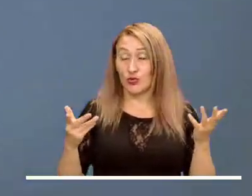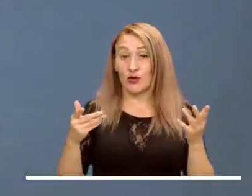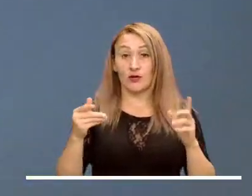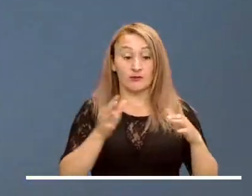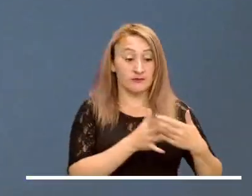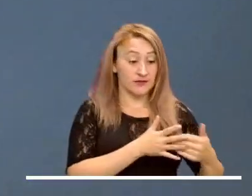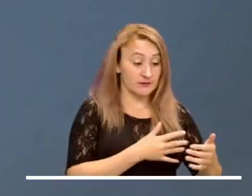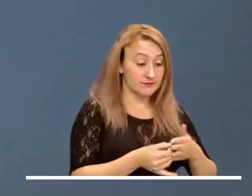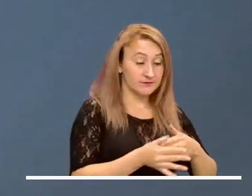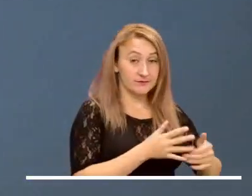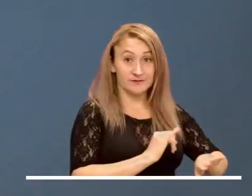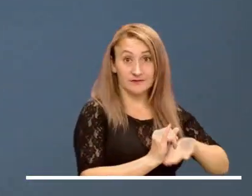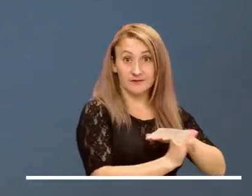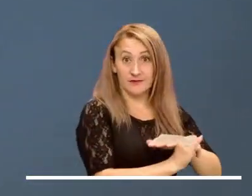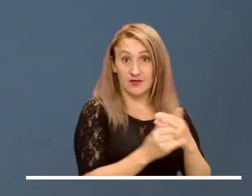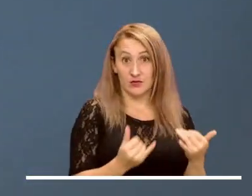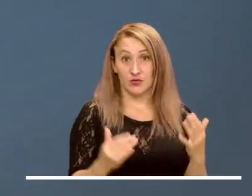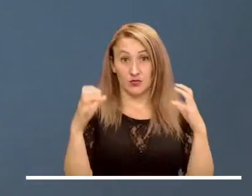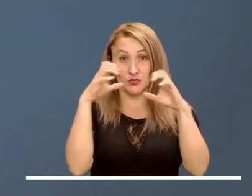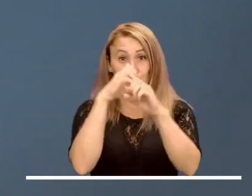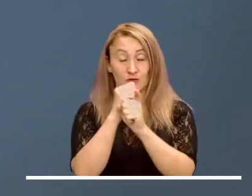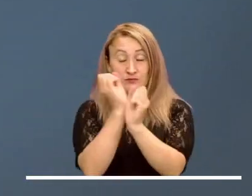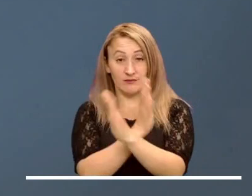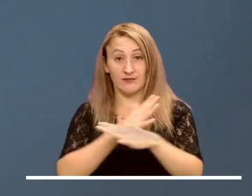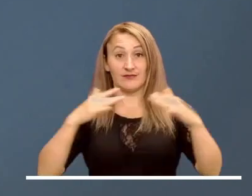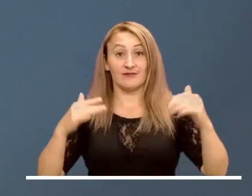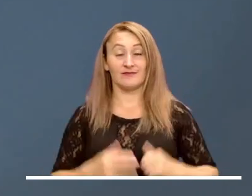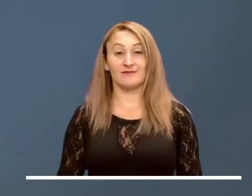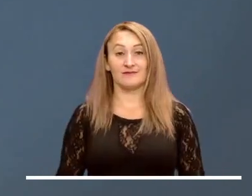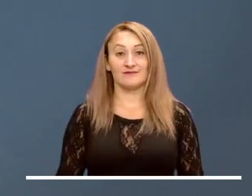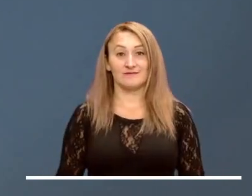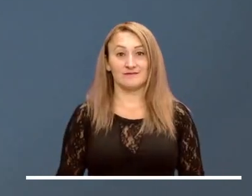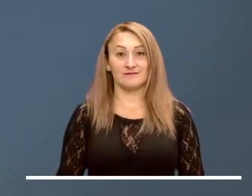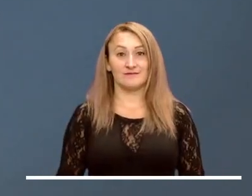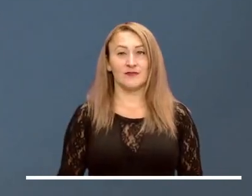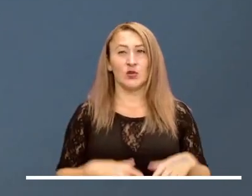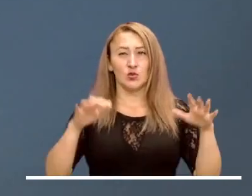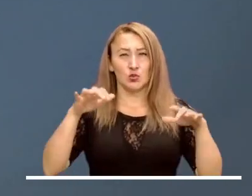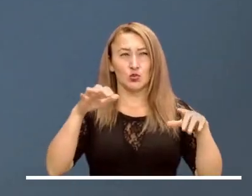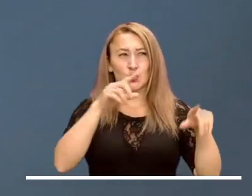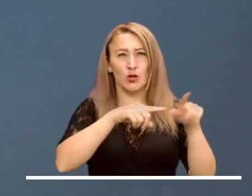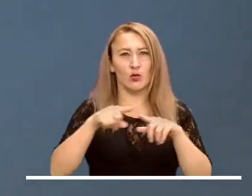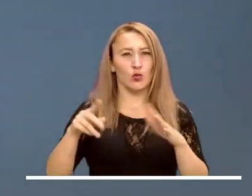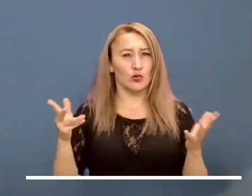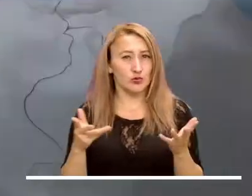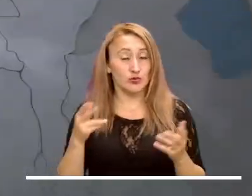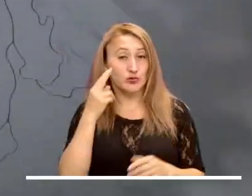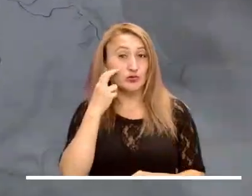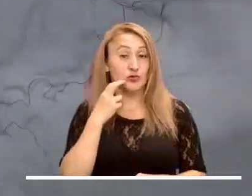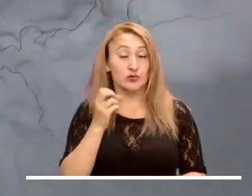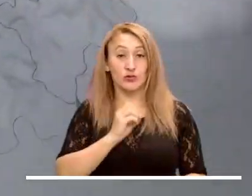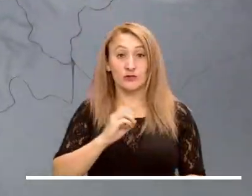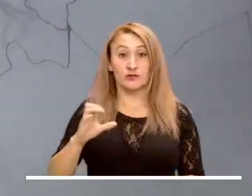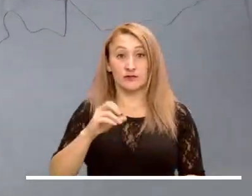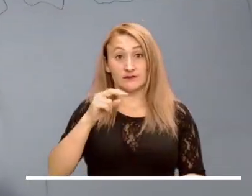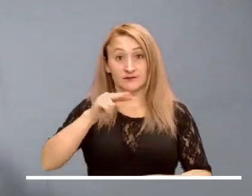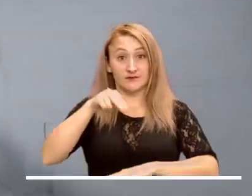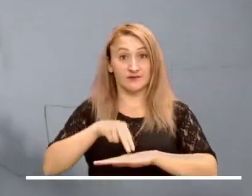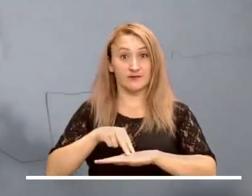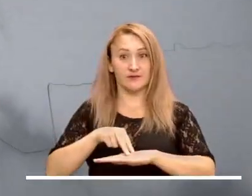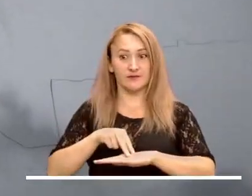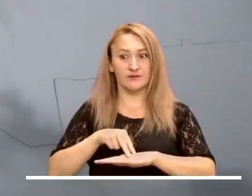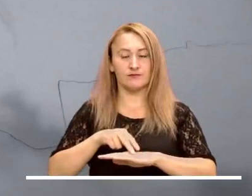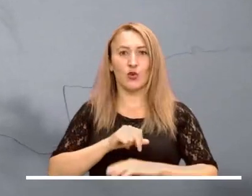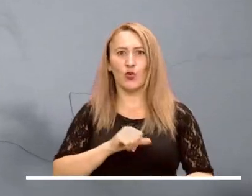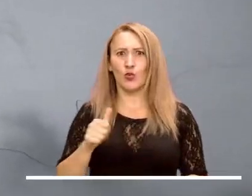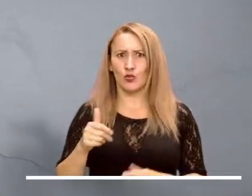parece indicar que la posibilidad de lluvias sigue activa en el archipiélago de San Andrés y Providencia durante las horas de la noche y la madrugada. Algunas